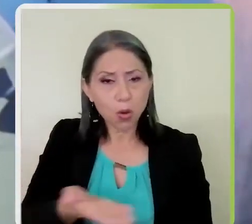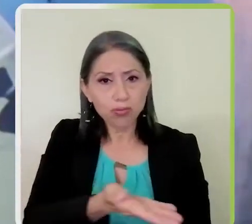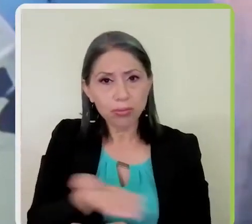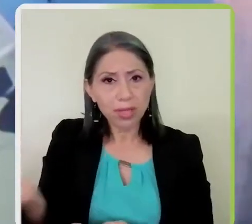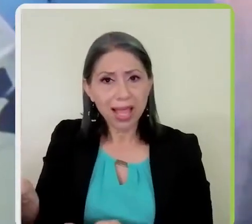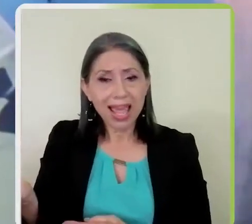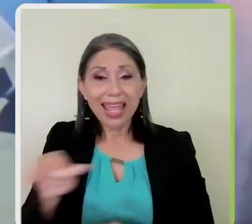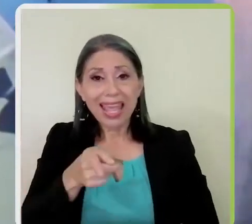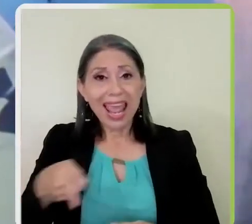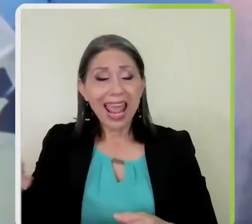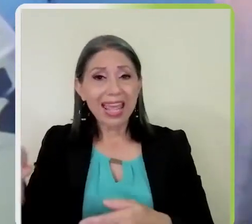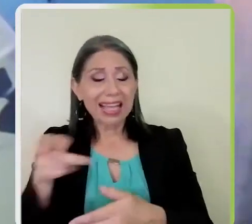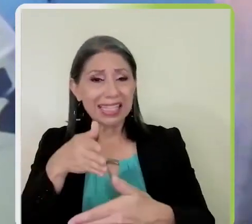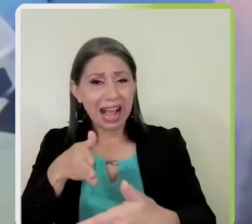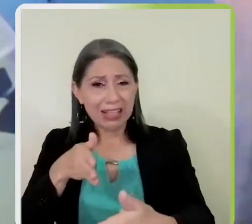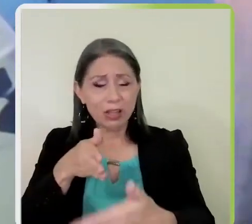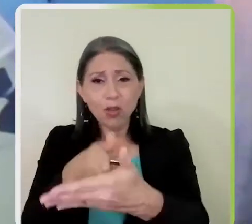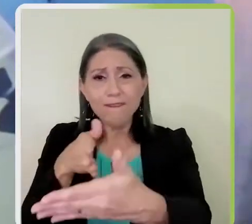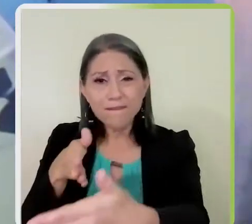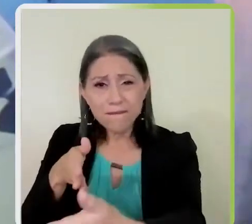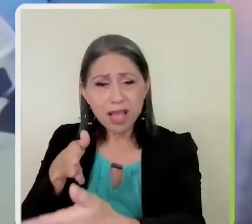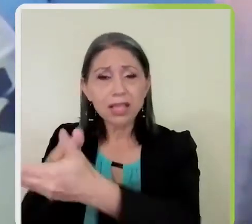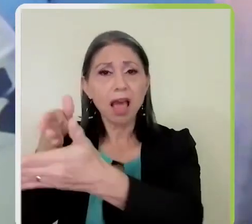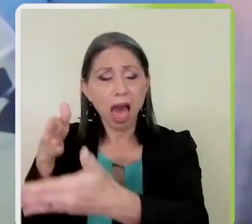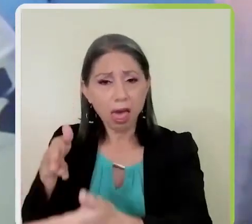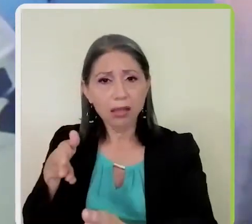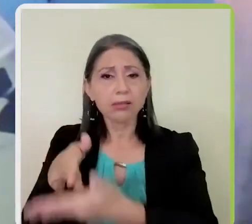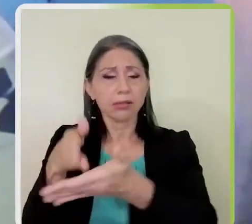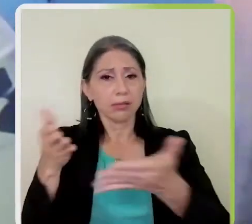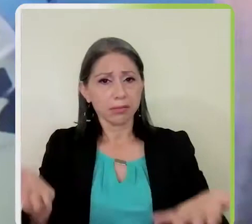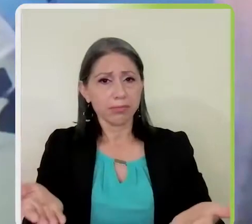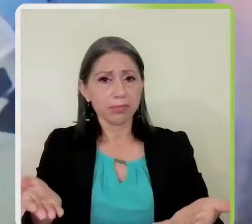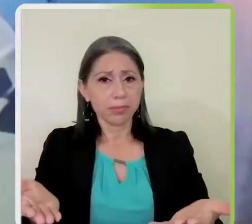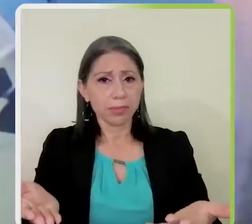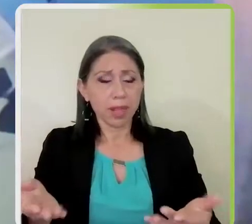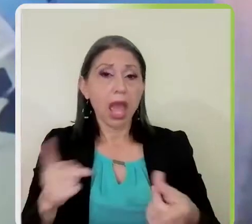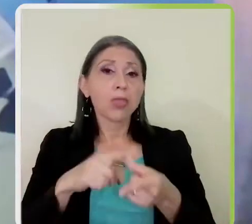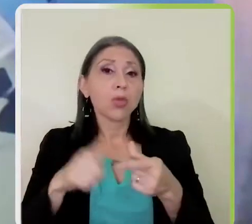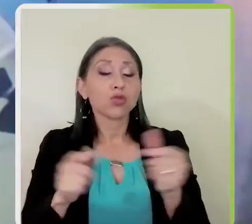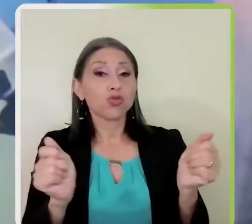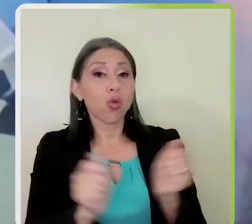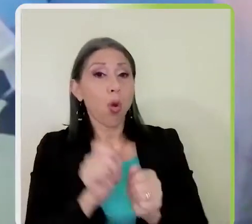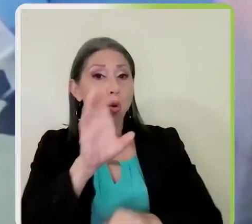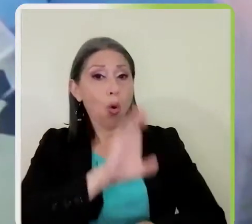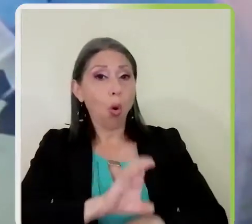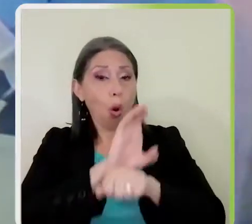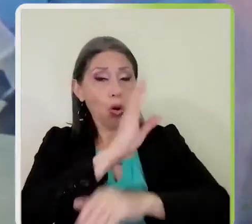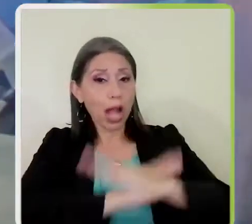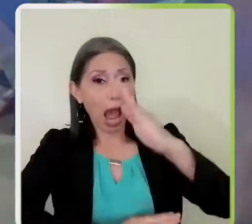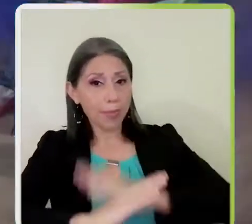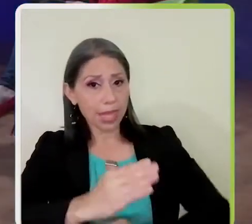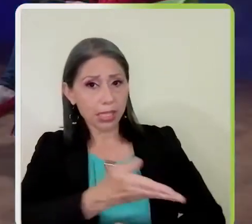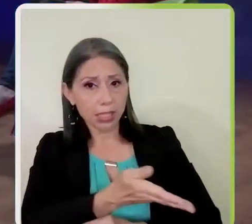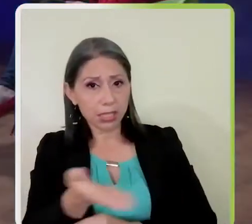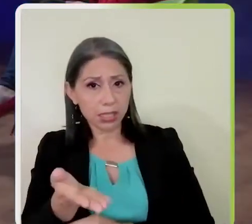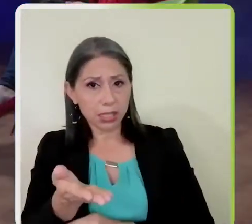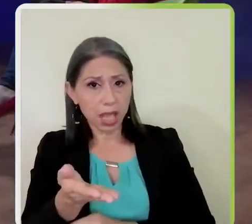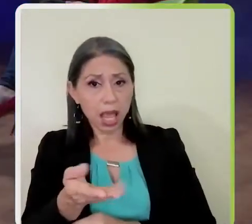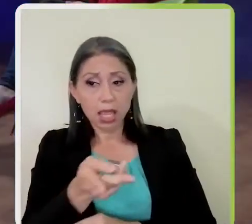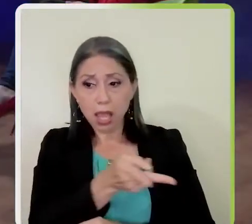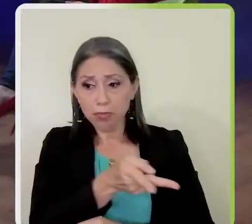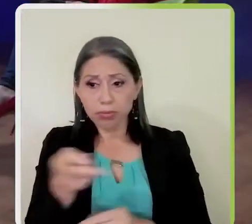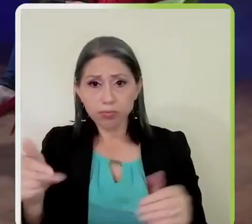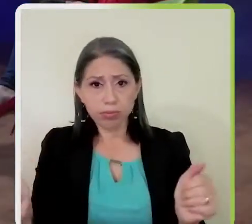afectadas de una manera, por el cual junto con CONAPDIS, que fue un trabajo del cual realizamos